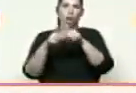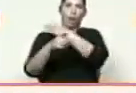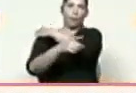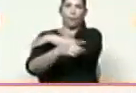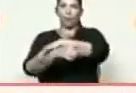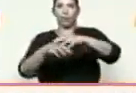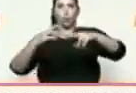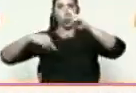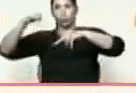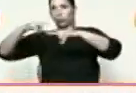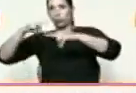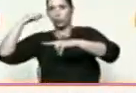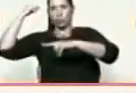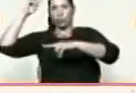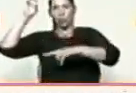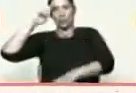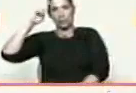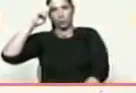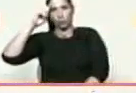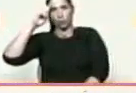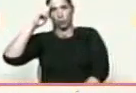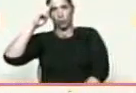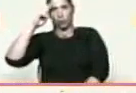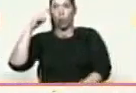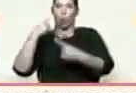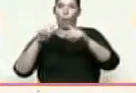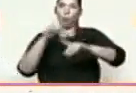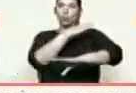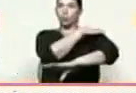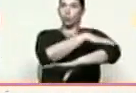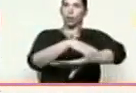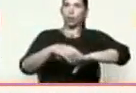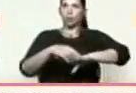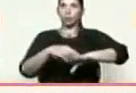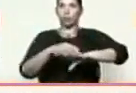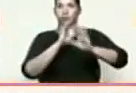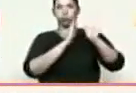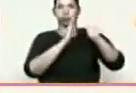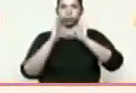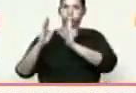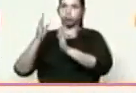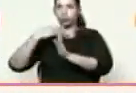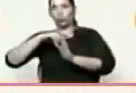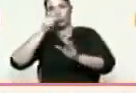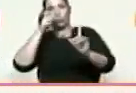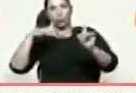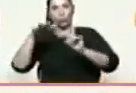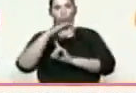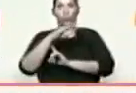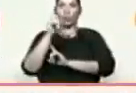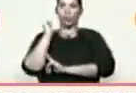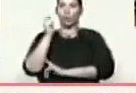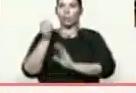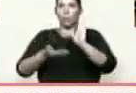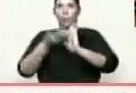razón, afinando la razón, y con el otro brazo en la organización de nuestro pueblo, que creo que es una tarea